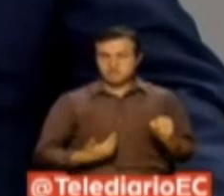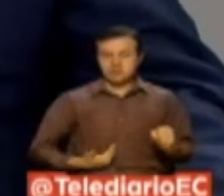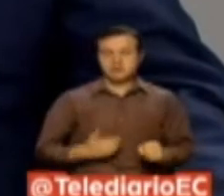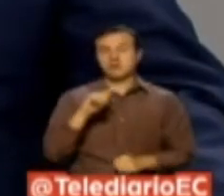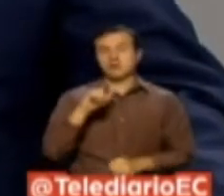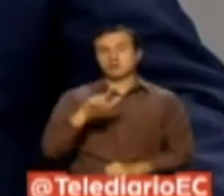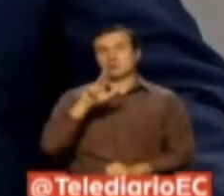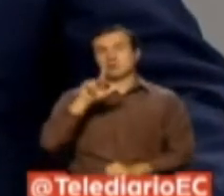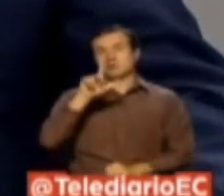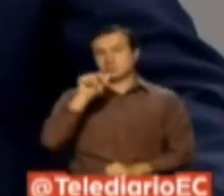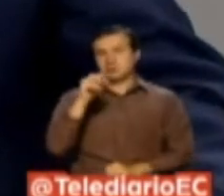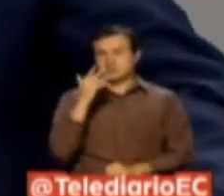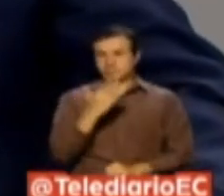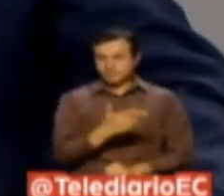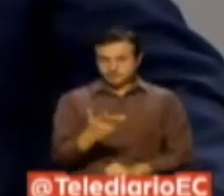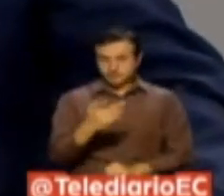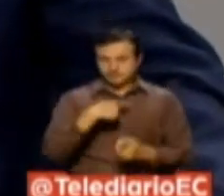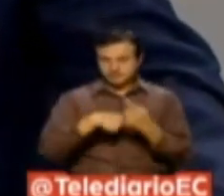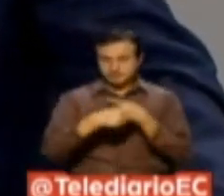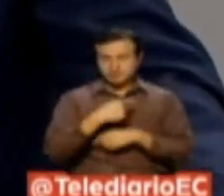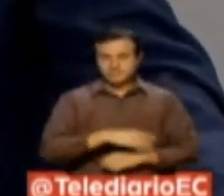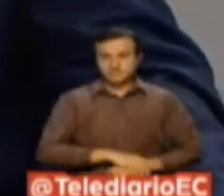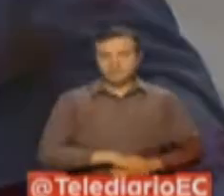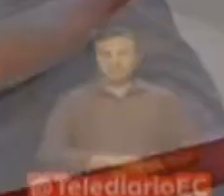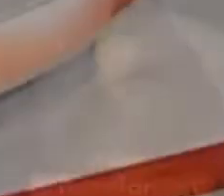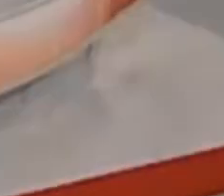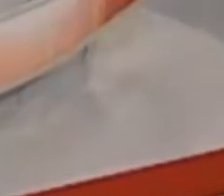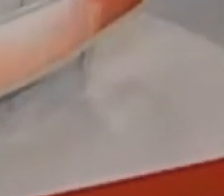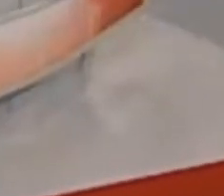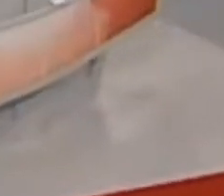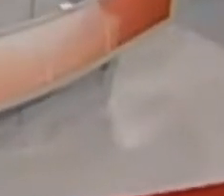luiz inácio lula da silva ya volvemos